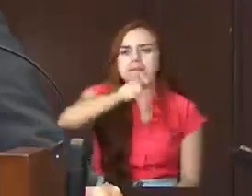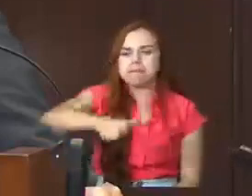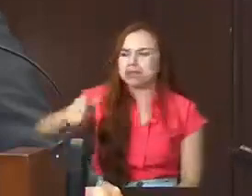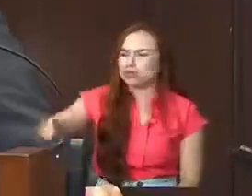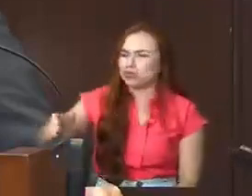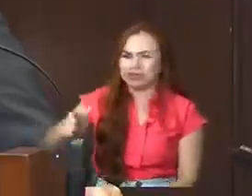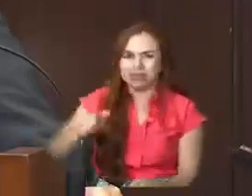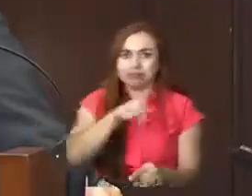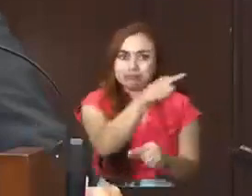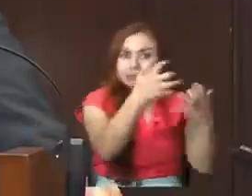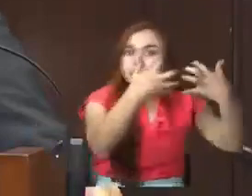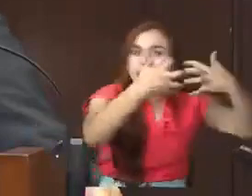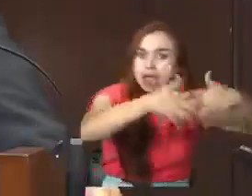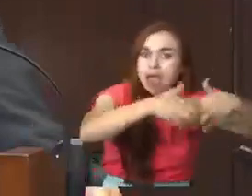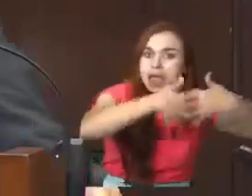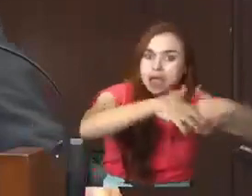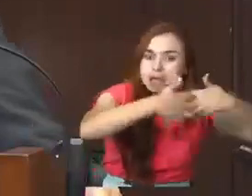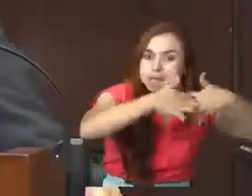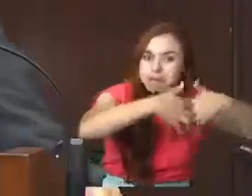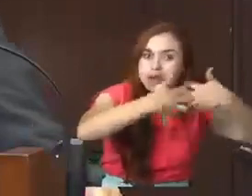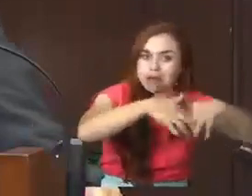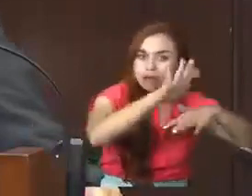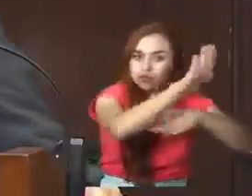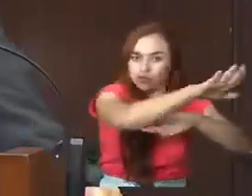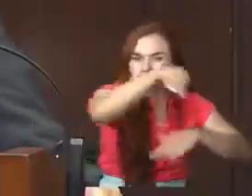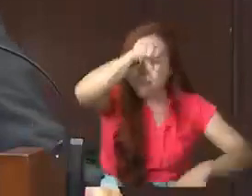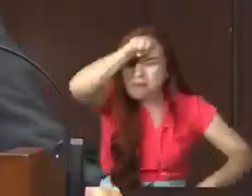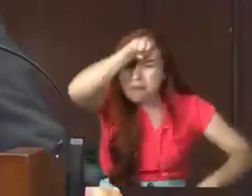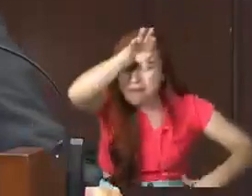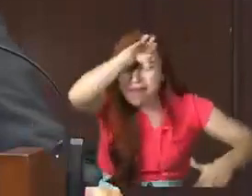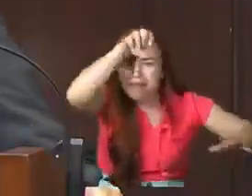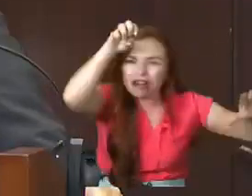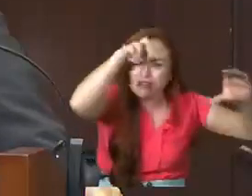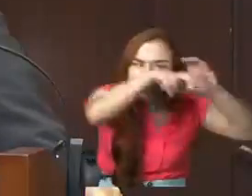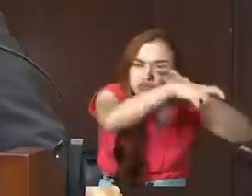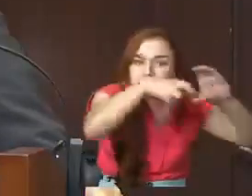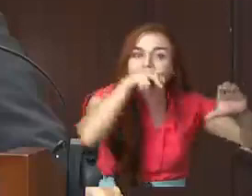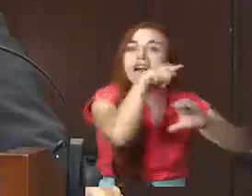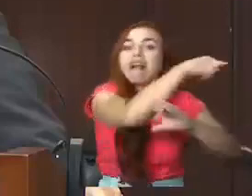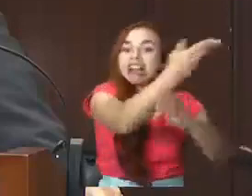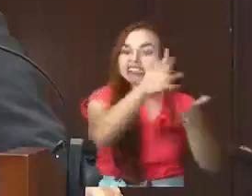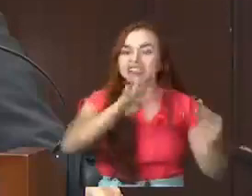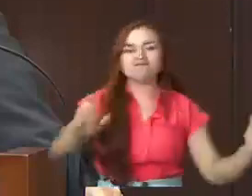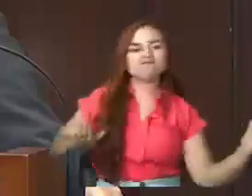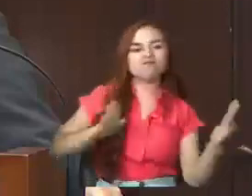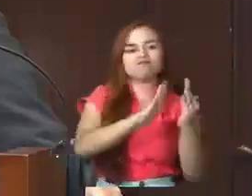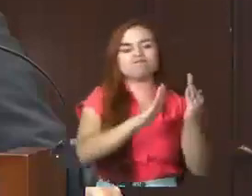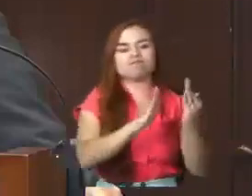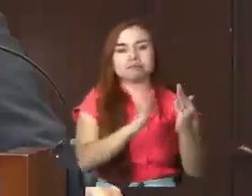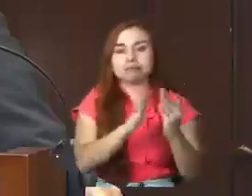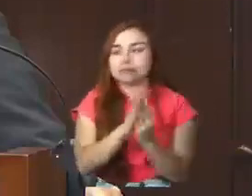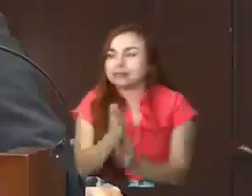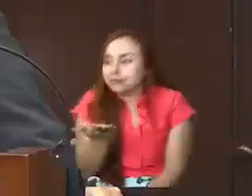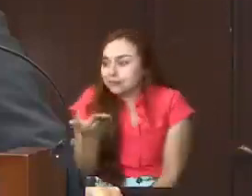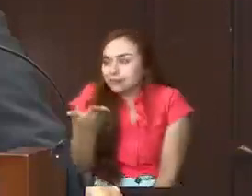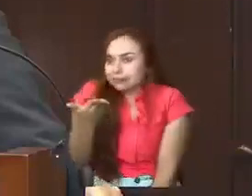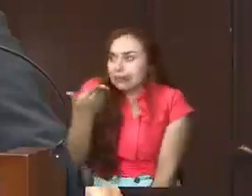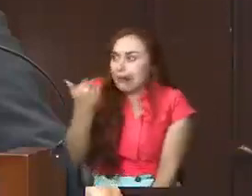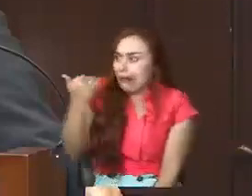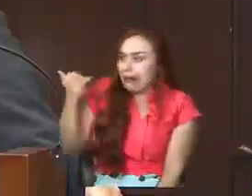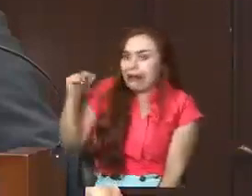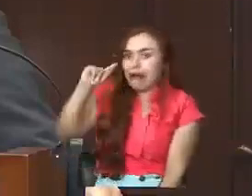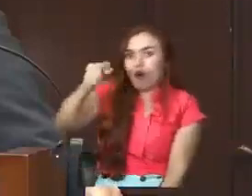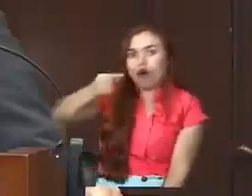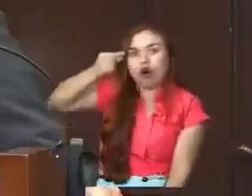empresa First Quantum canadiense. La irresponsabilidad de varios gobiernos, incluyendo el que